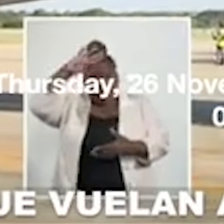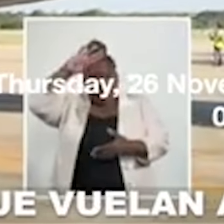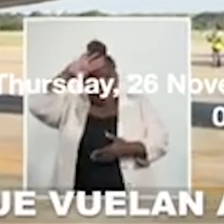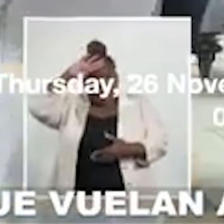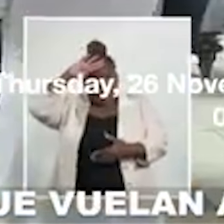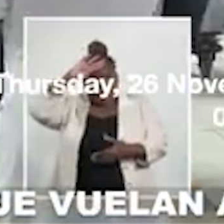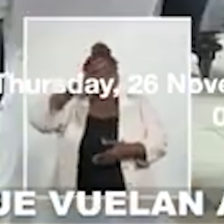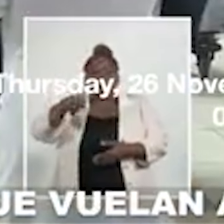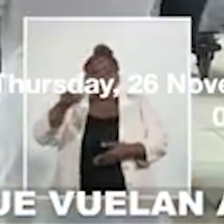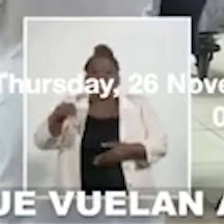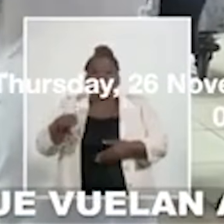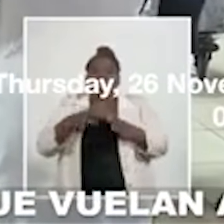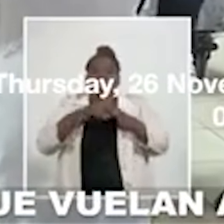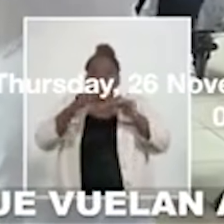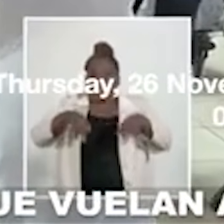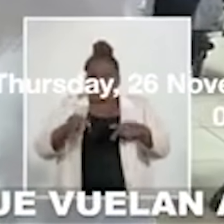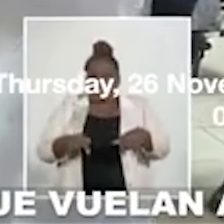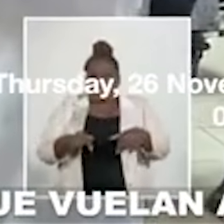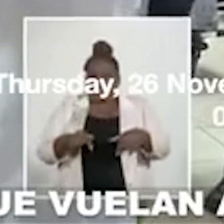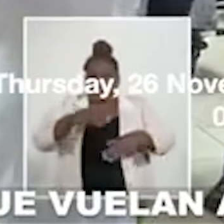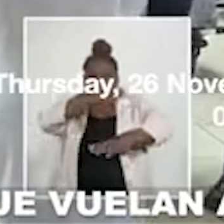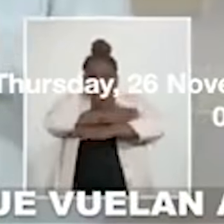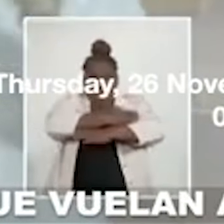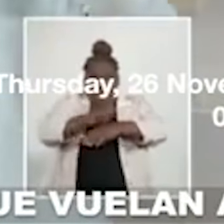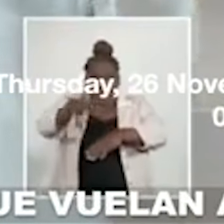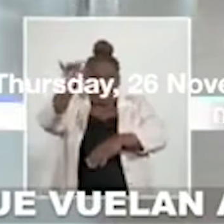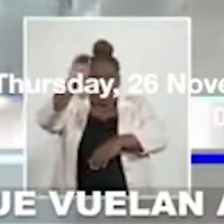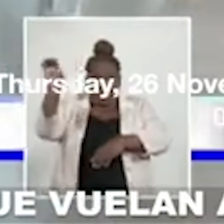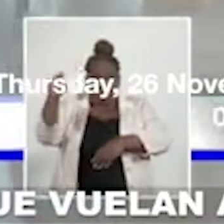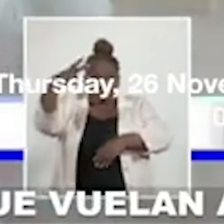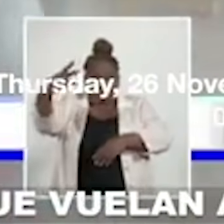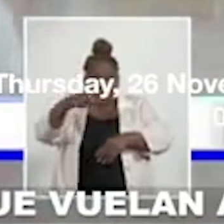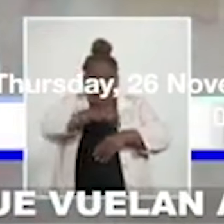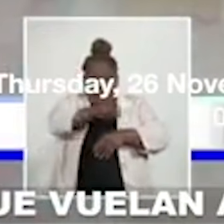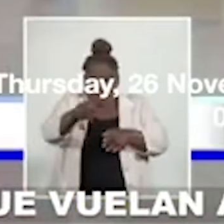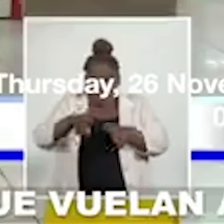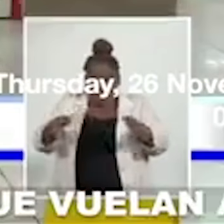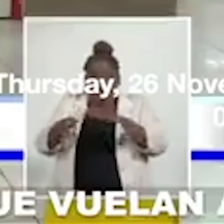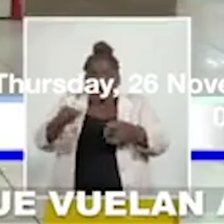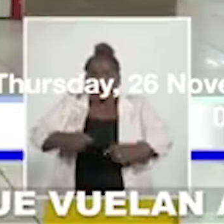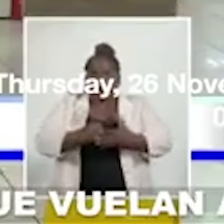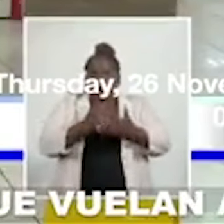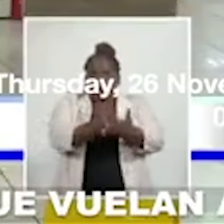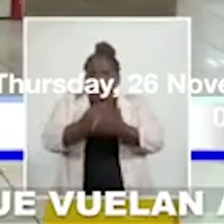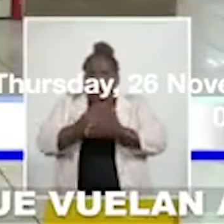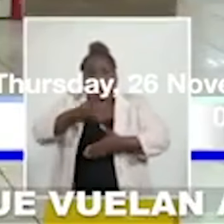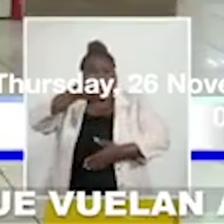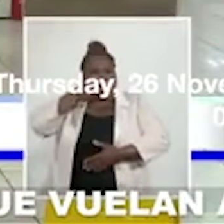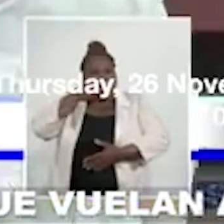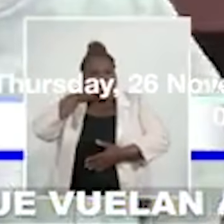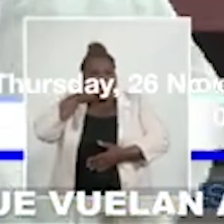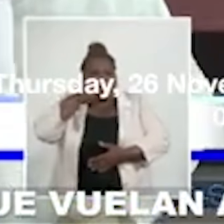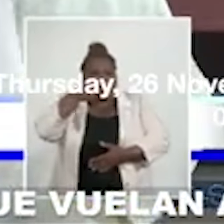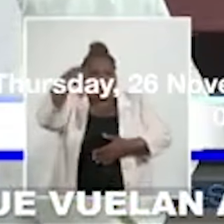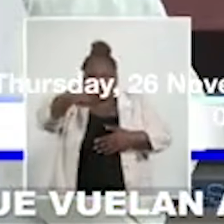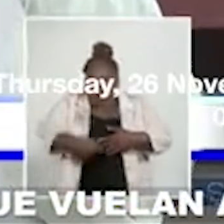Aerobús. Desde la aerolínea mexicana le explicaron a directorio cubano que solo permiten equipaje